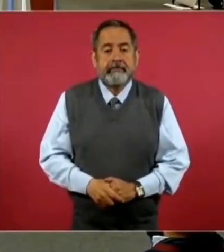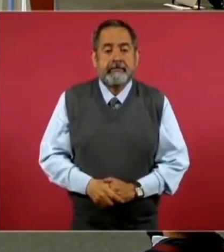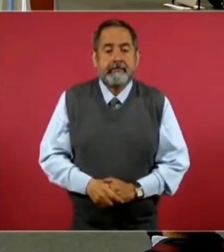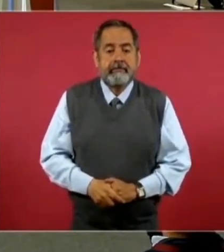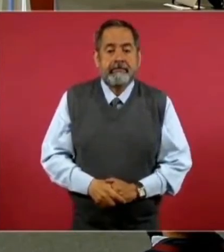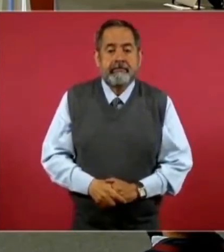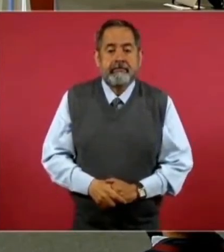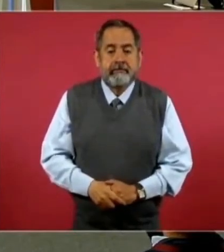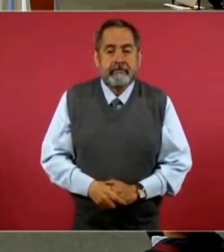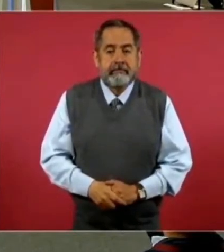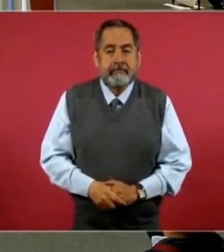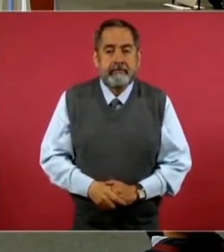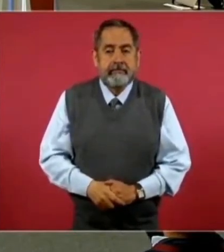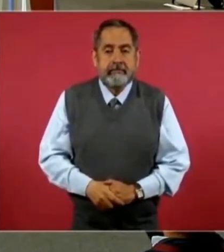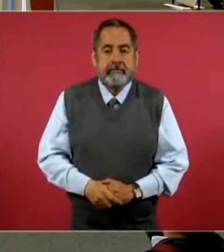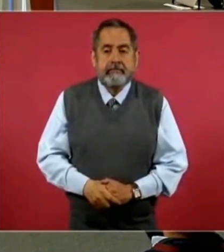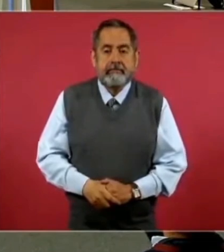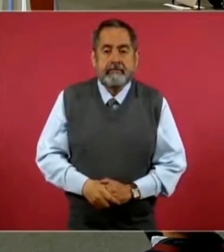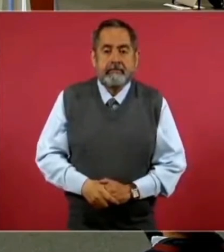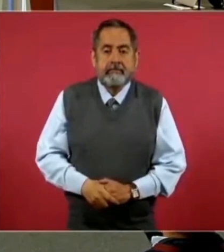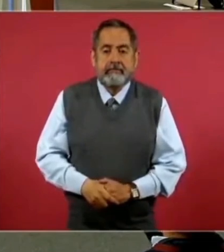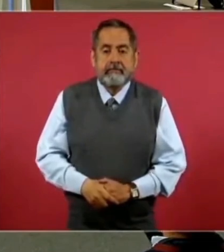sí, de esos